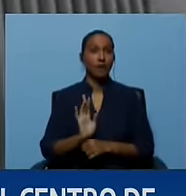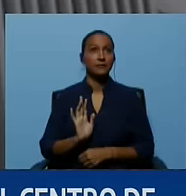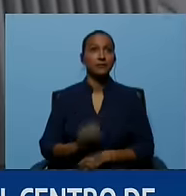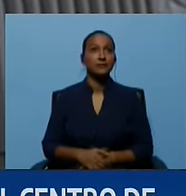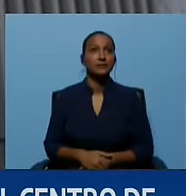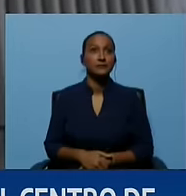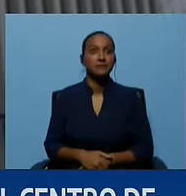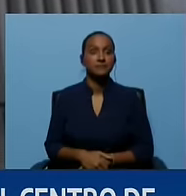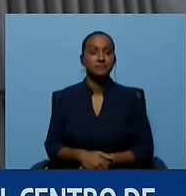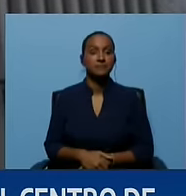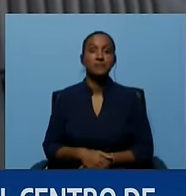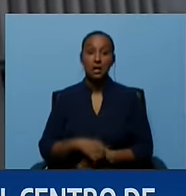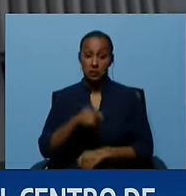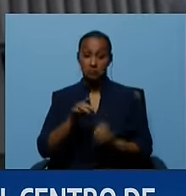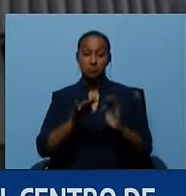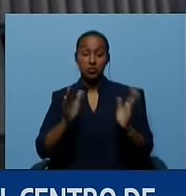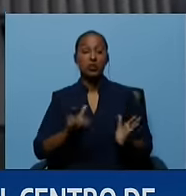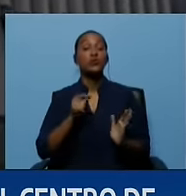Va a ser muy útil